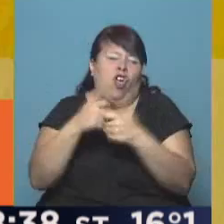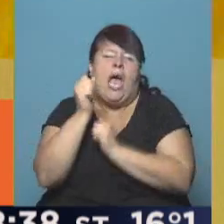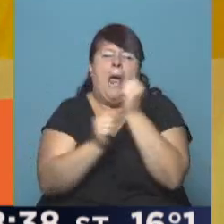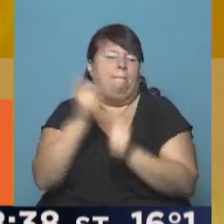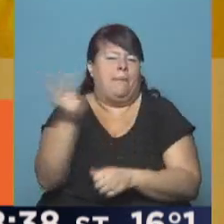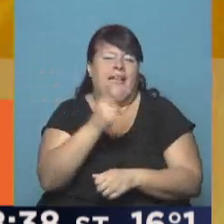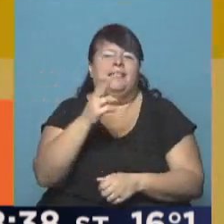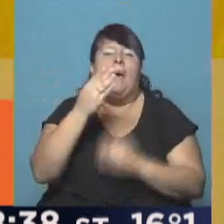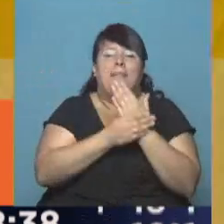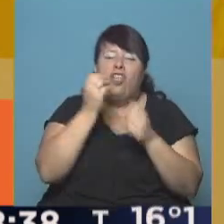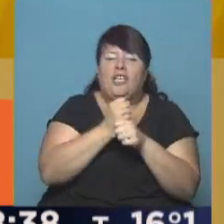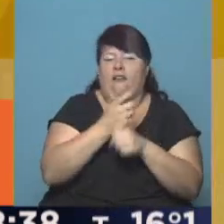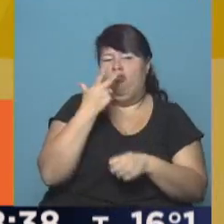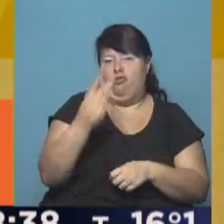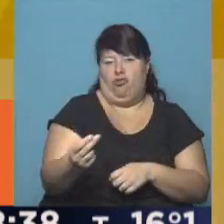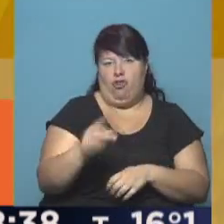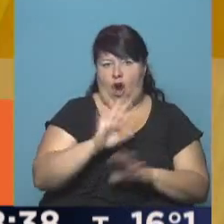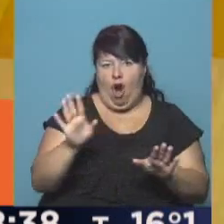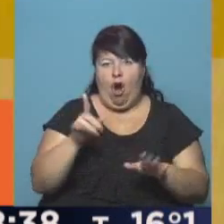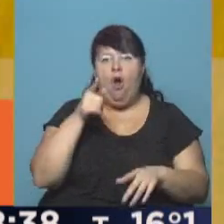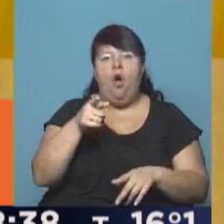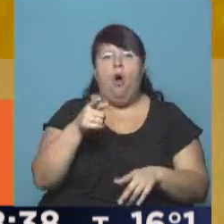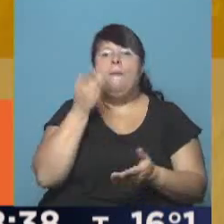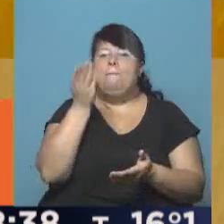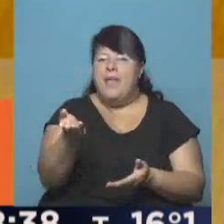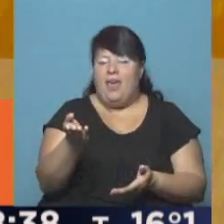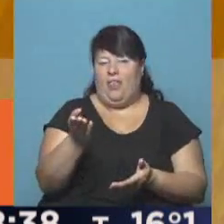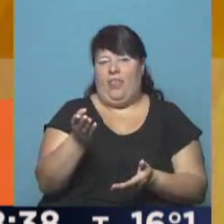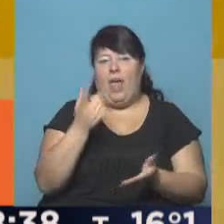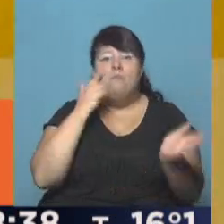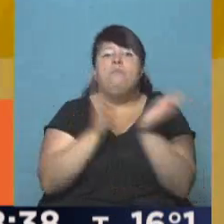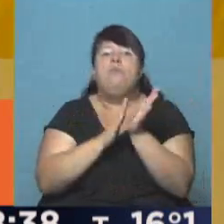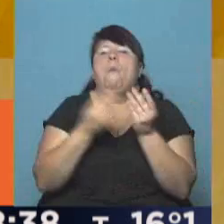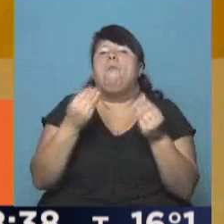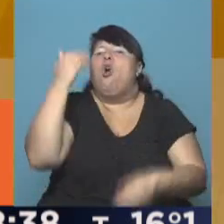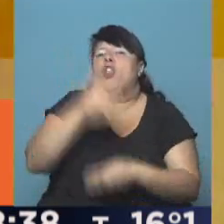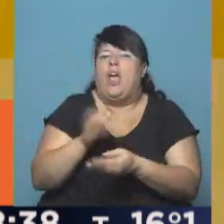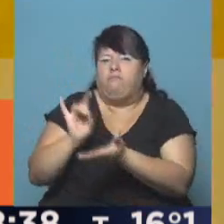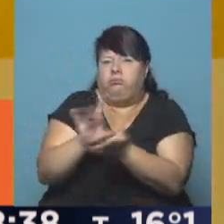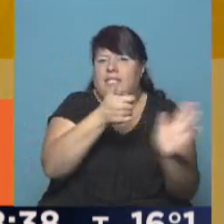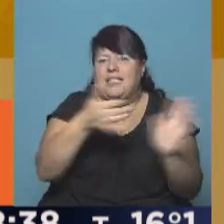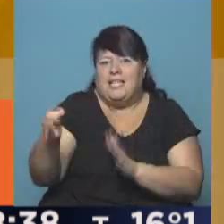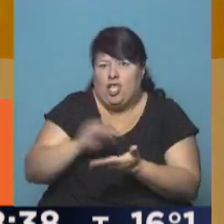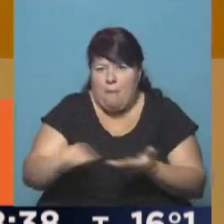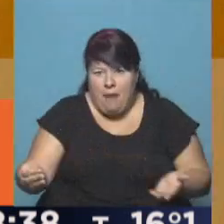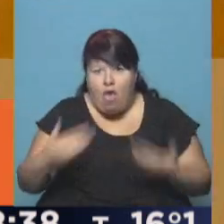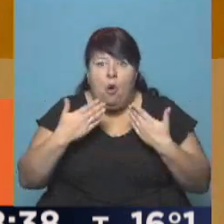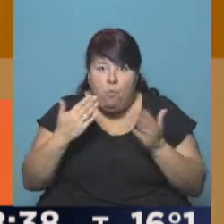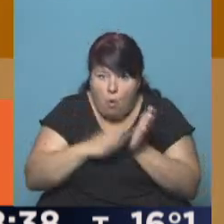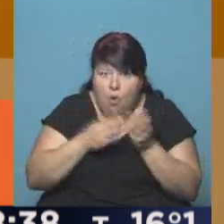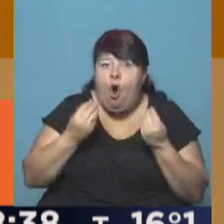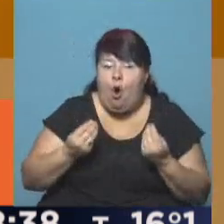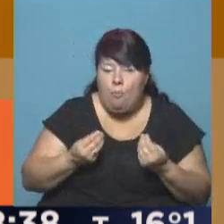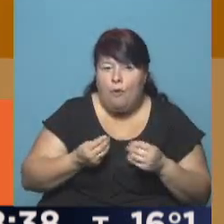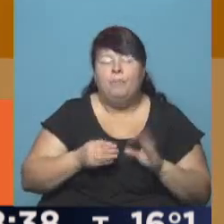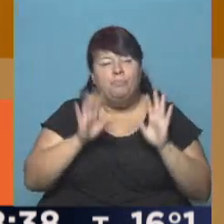empresa trw y acá se negó a exigirle que demostrará por qué razón despedía seguir trabajadores y que puede haber razones para eso